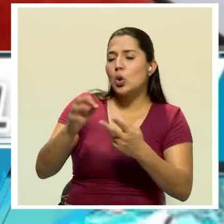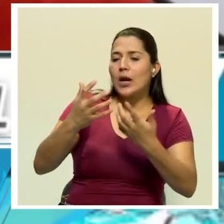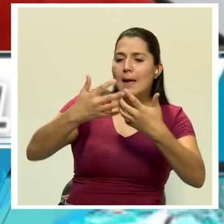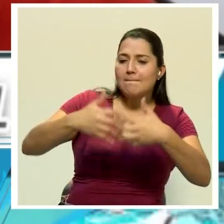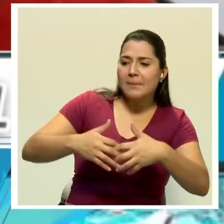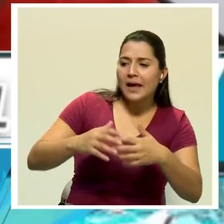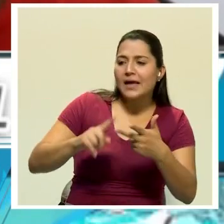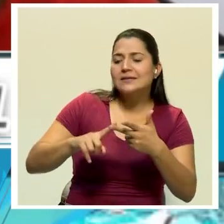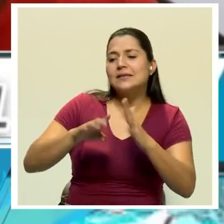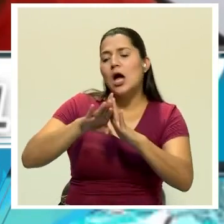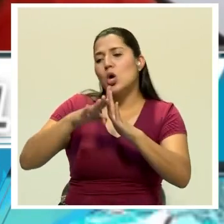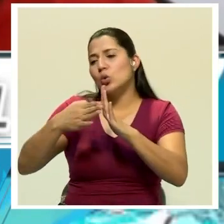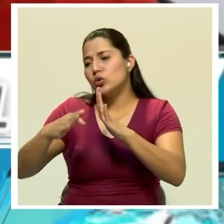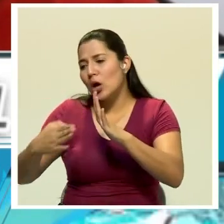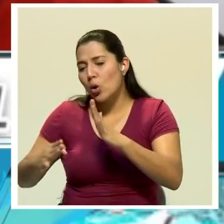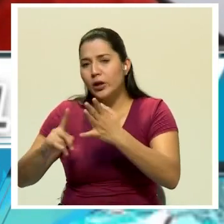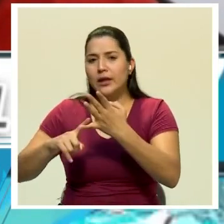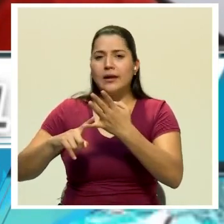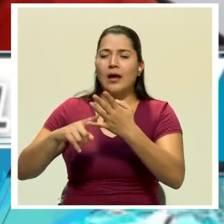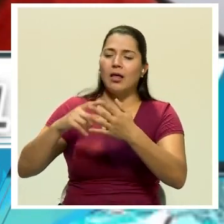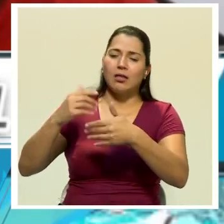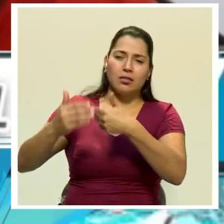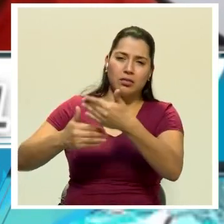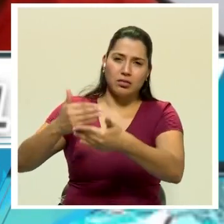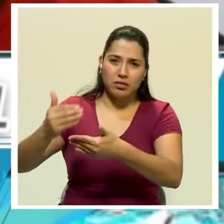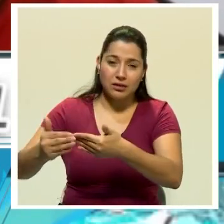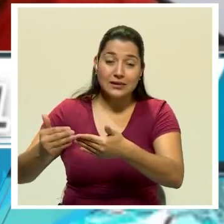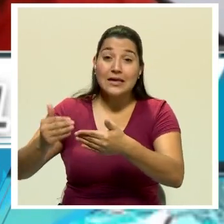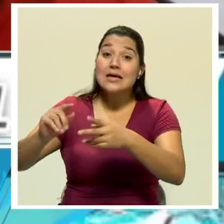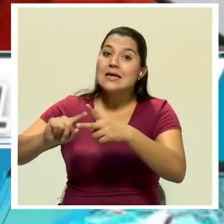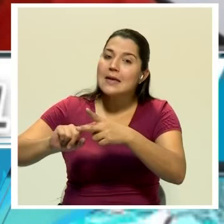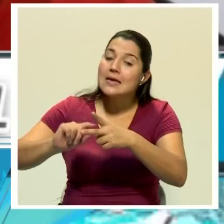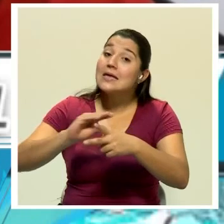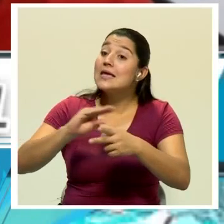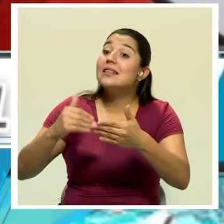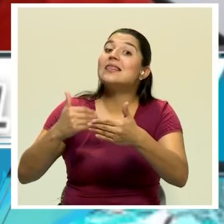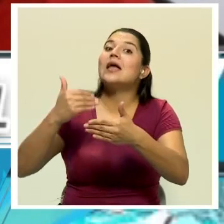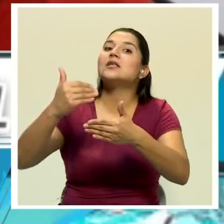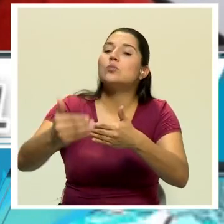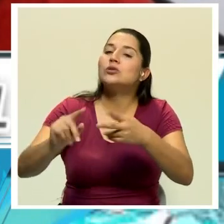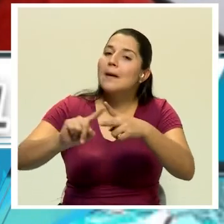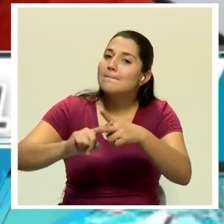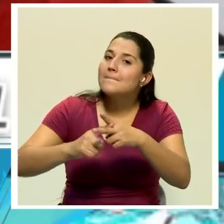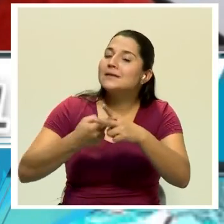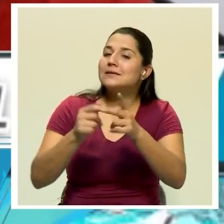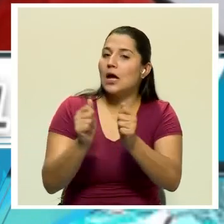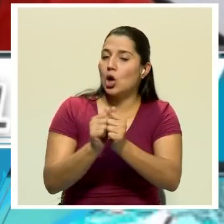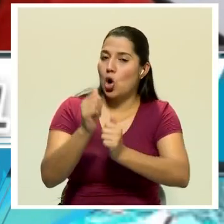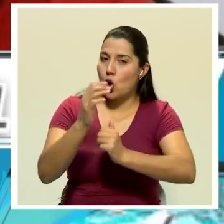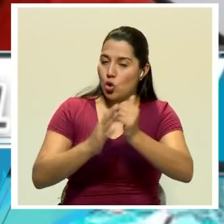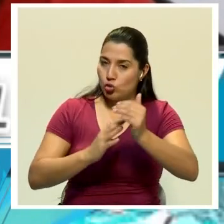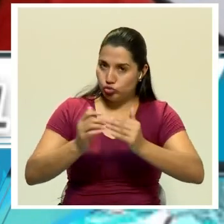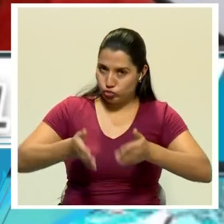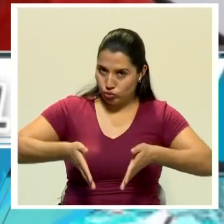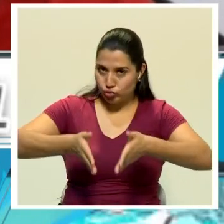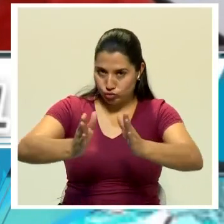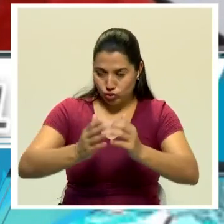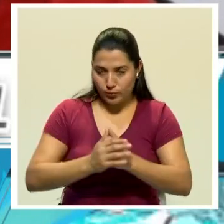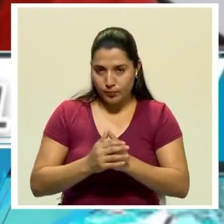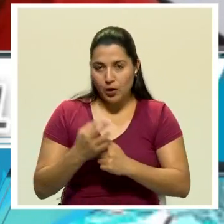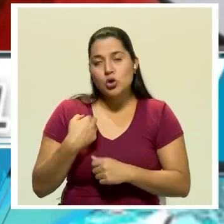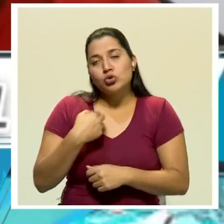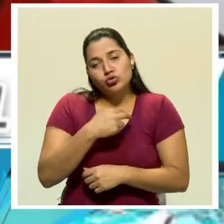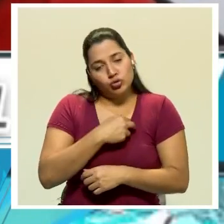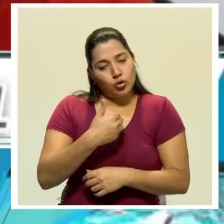y luego continuar ya con la etapa constructiva. Hemos sido muy claros que nosotros, como esta administración,